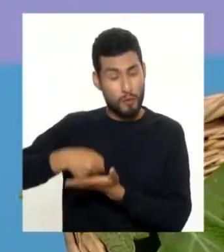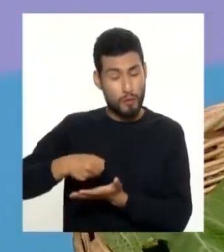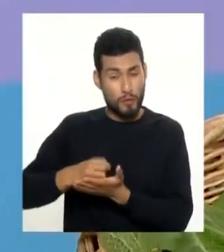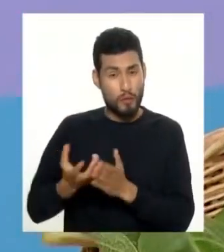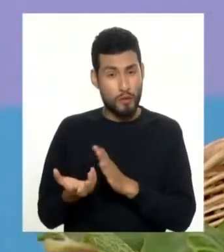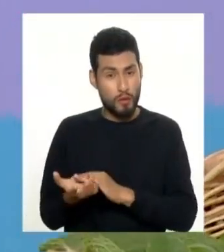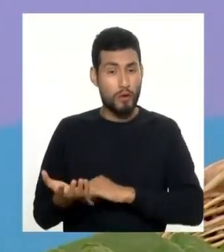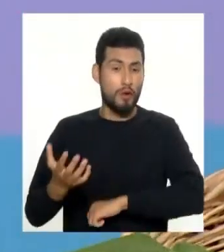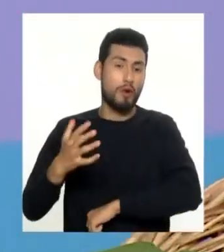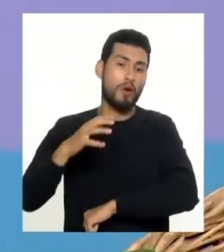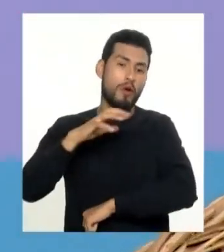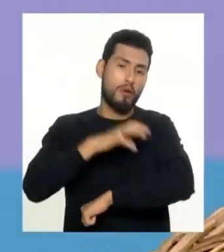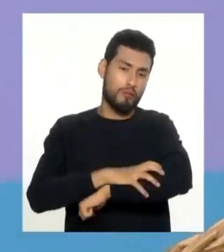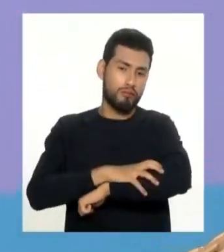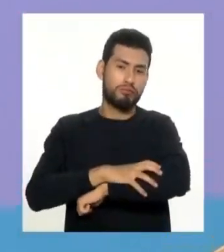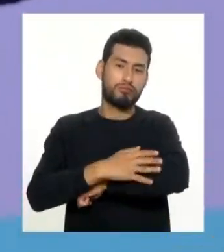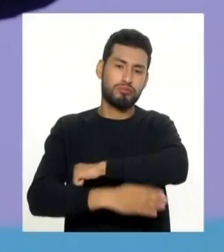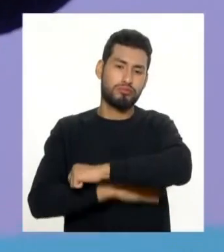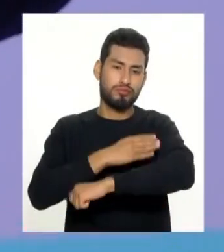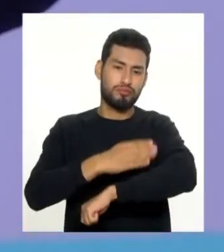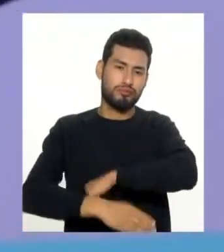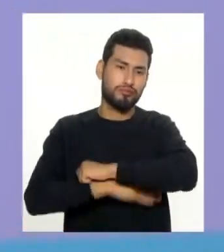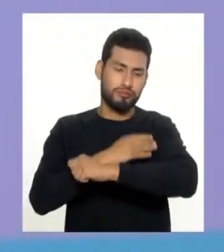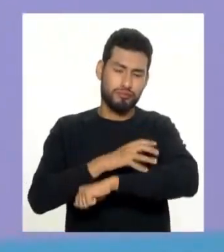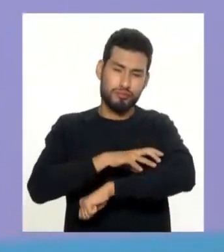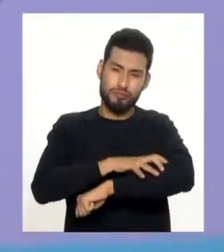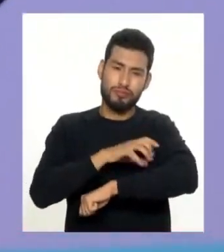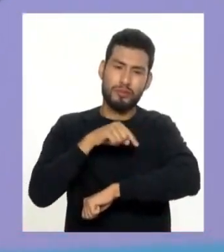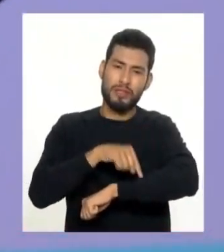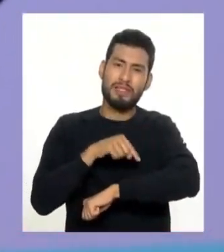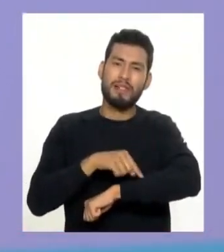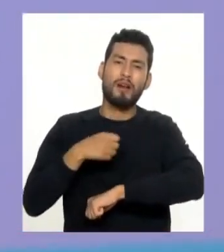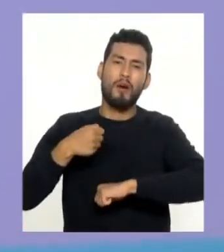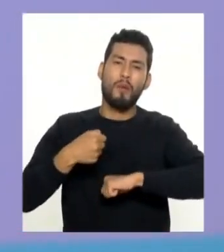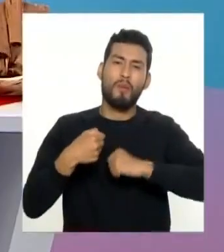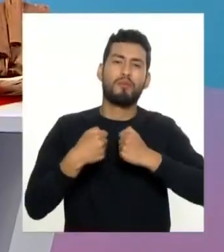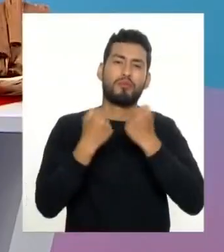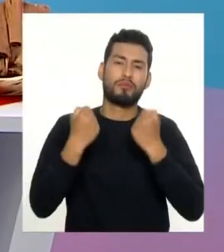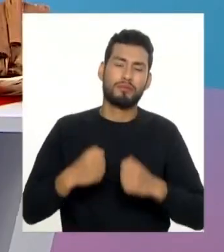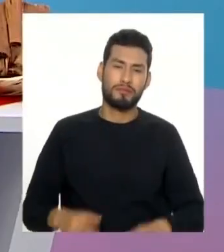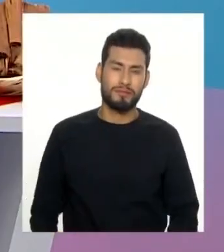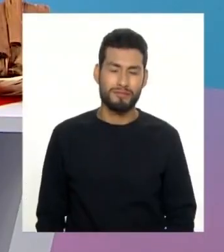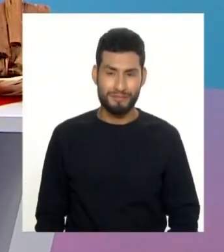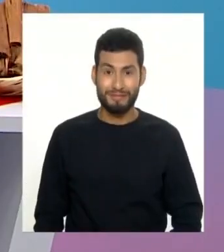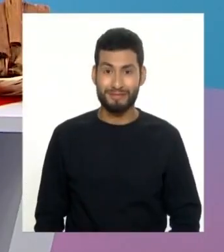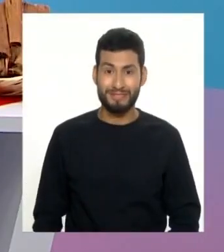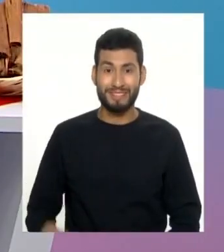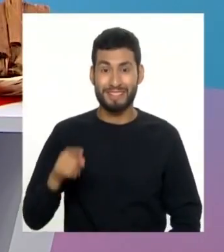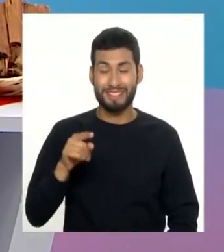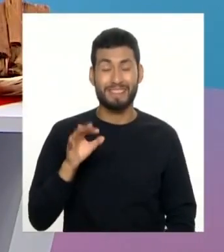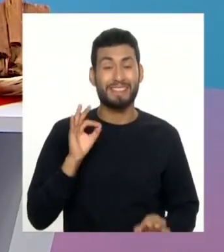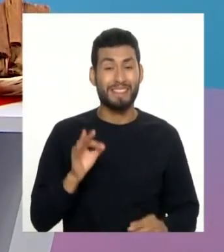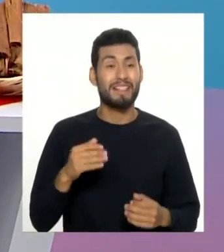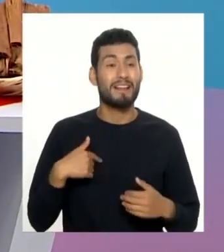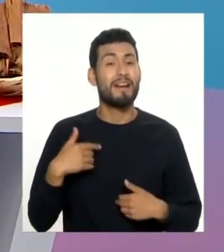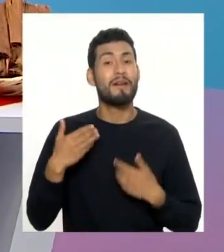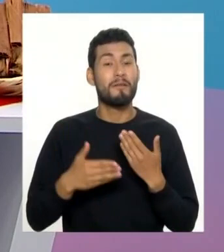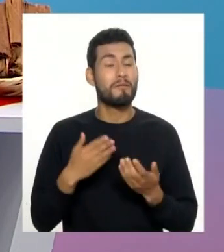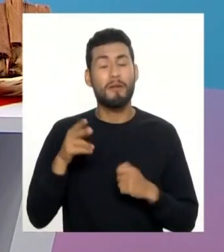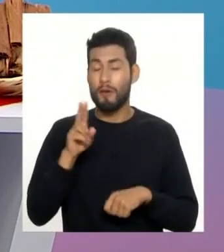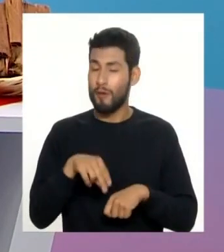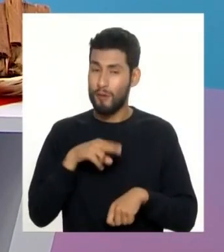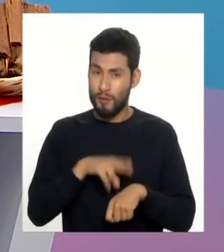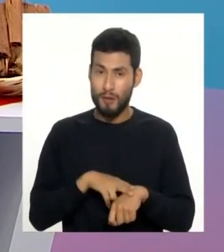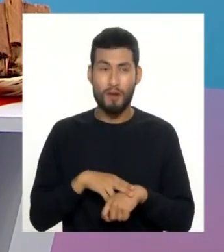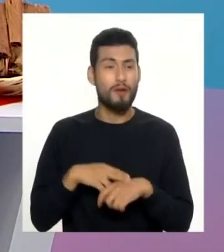y la vamos a aplicar sobre la parte del cuerpo donde nos hemos golpeado. De esta manera tenemos un procedimiento